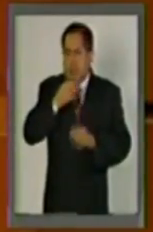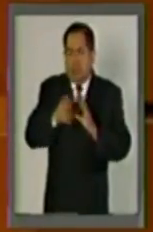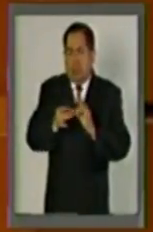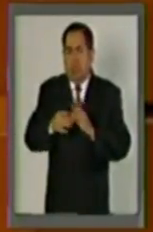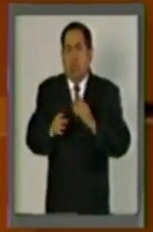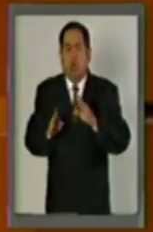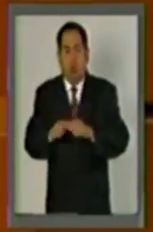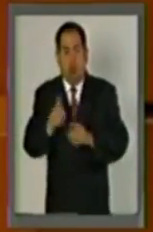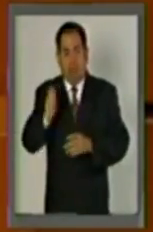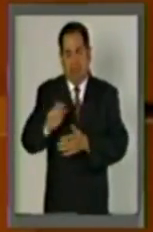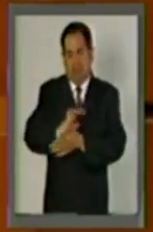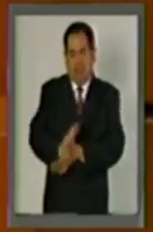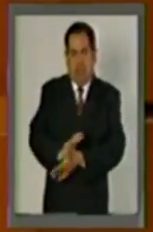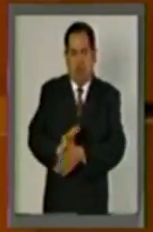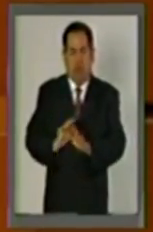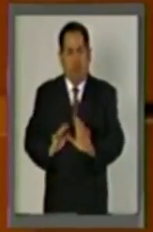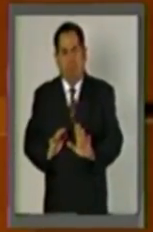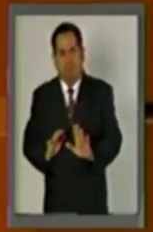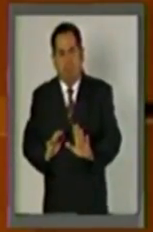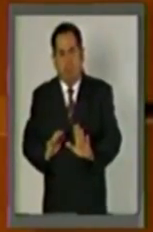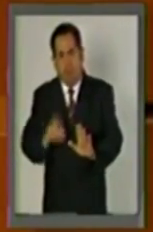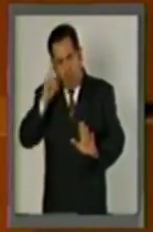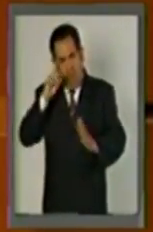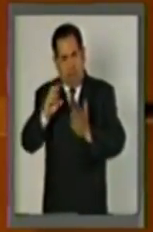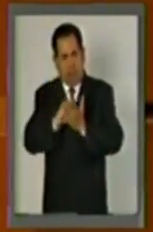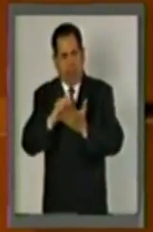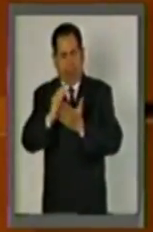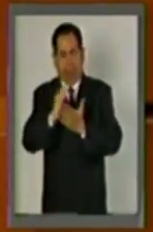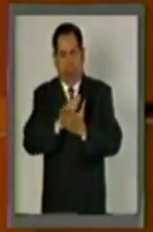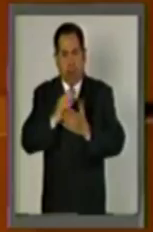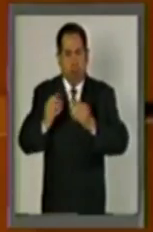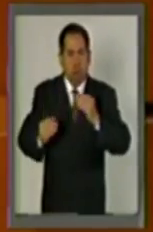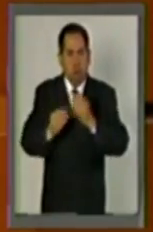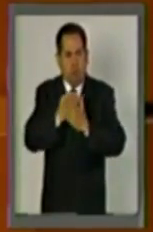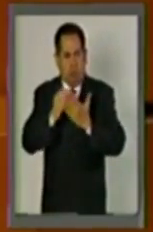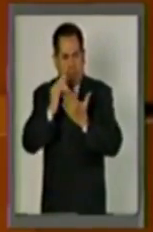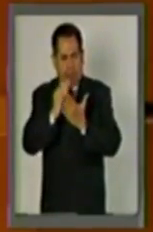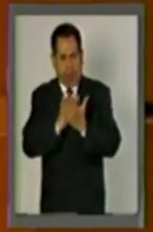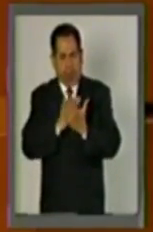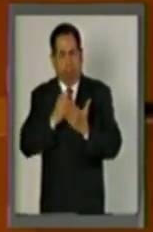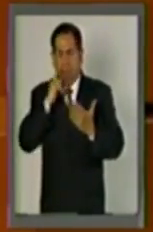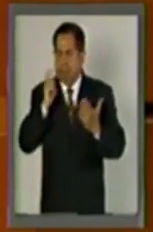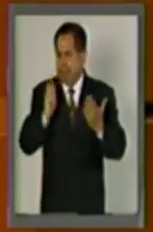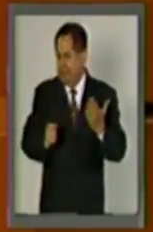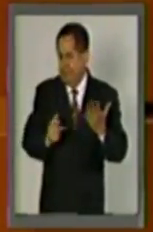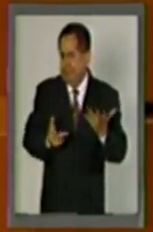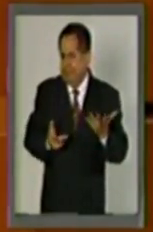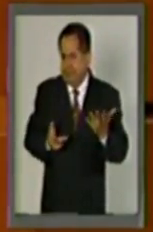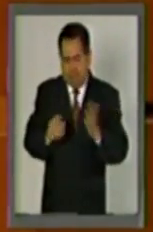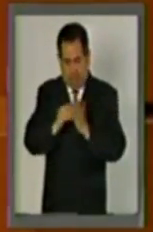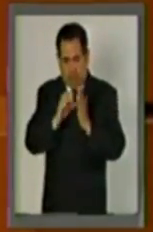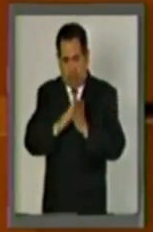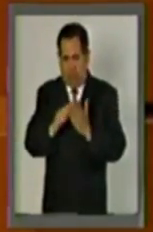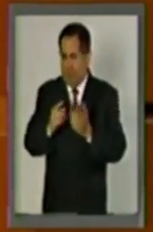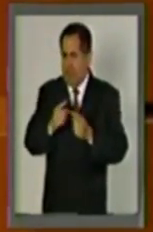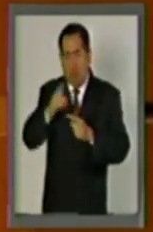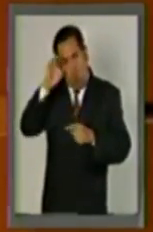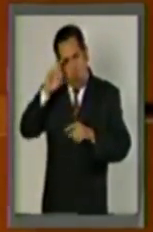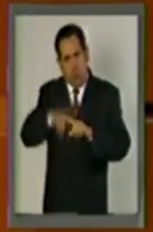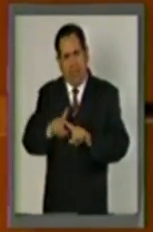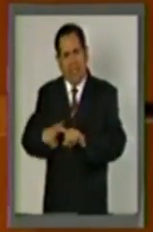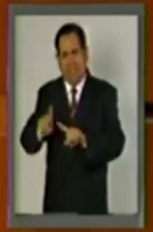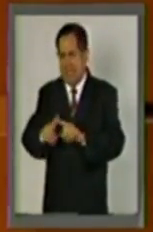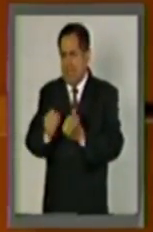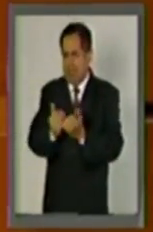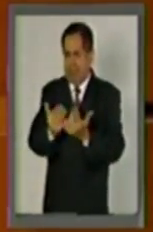como discriminatoria y dejar plasmado en un nuevo texto, tanto en lo pluricultural